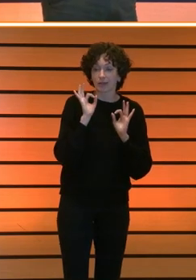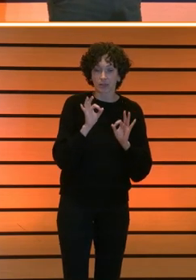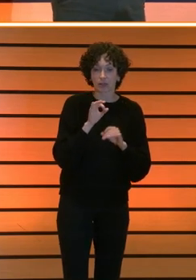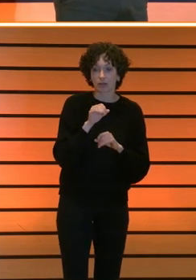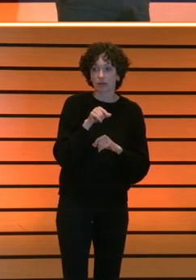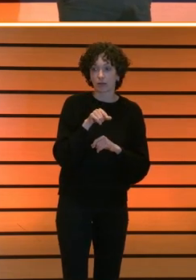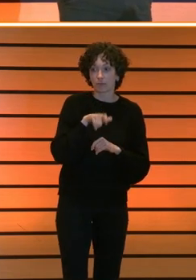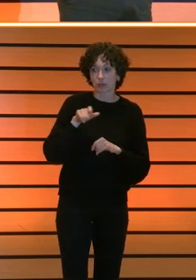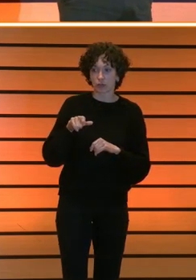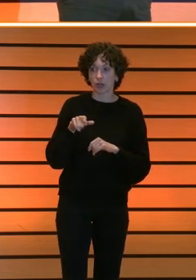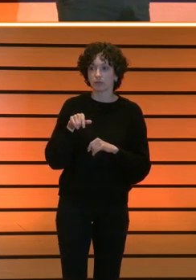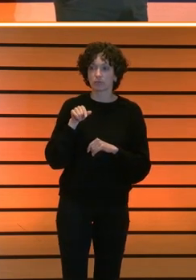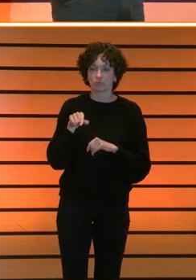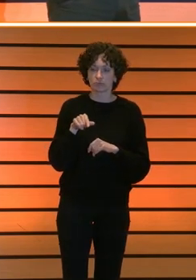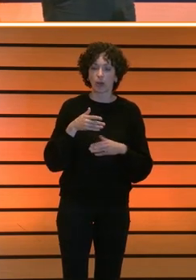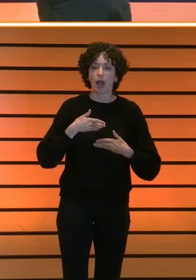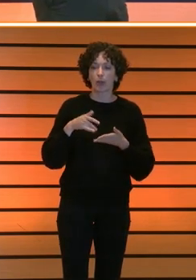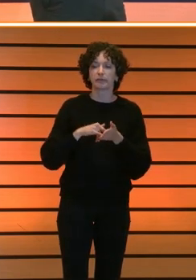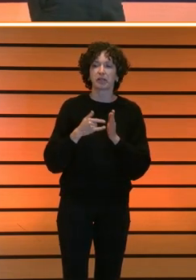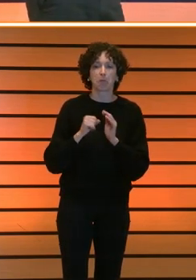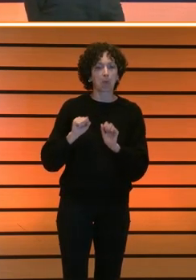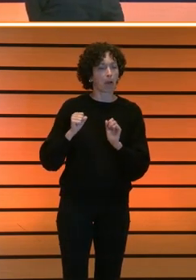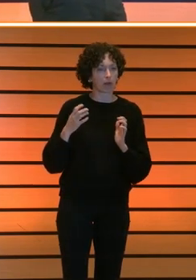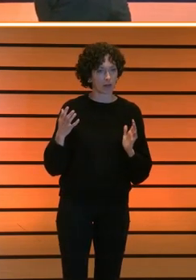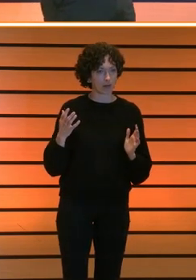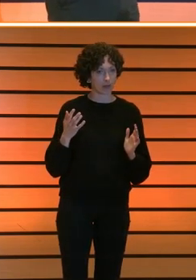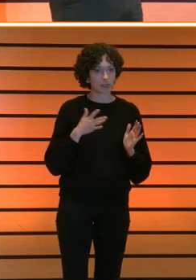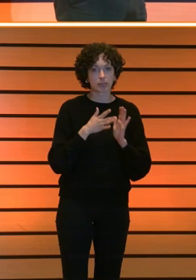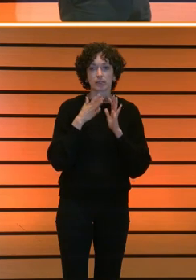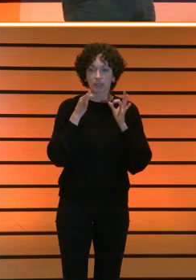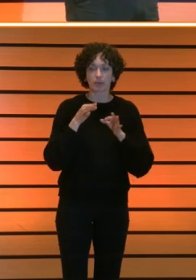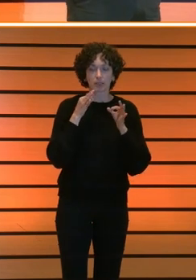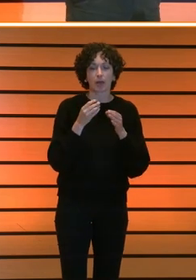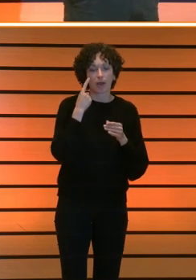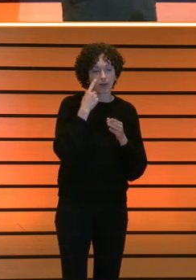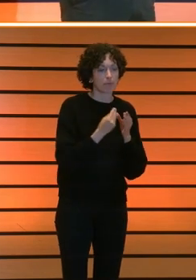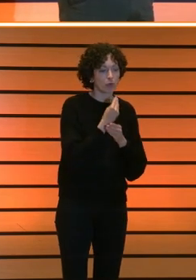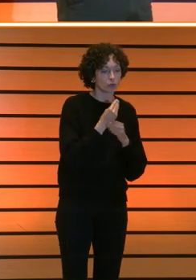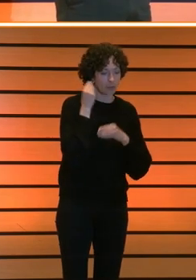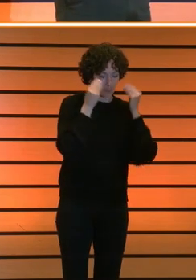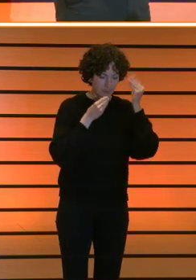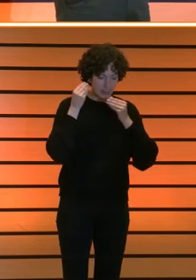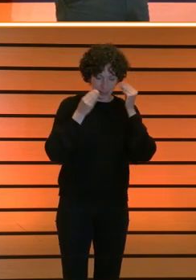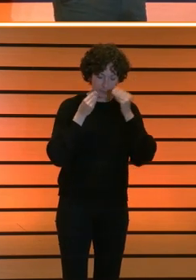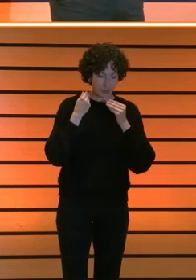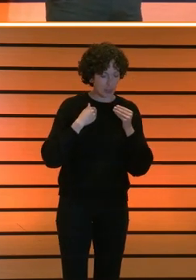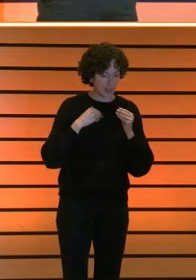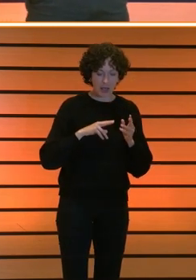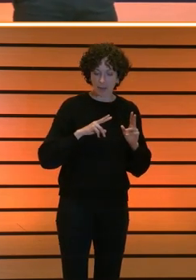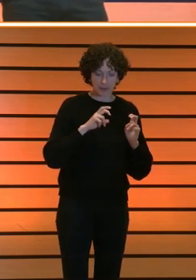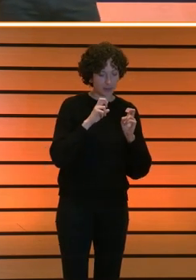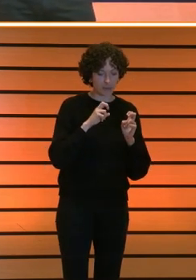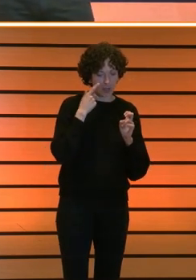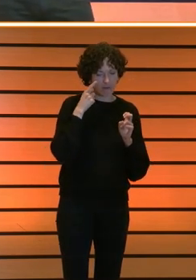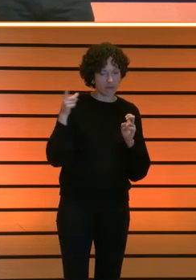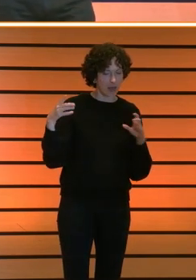personas no quieran adherirse la ayuda técnica es decir que tenemos que ir pensando siempre en los productos desde el momento inicial Y